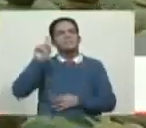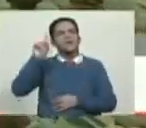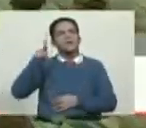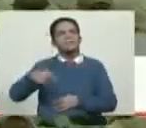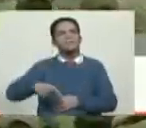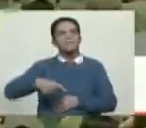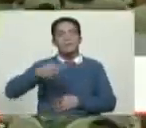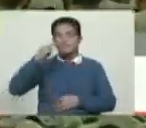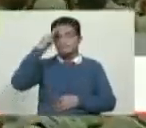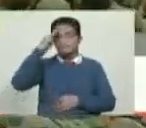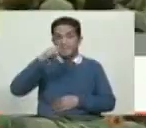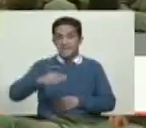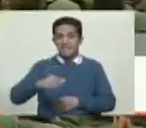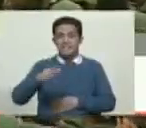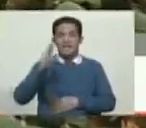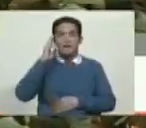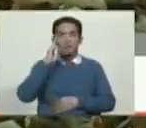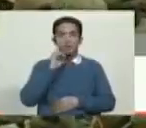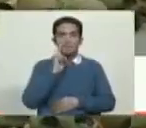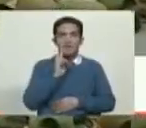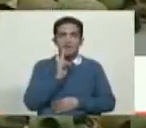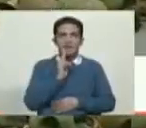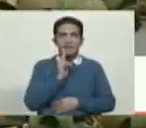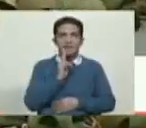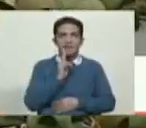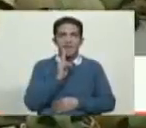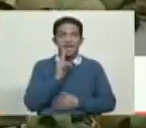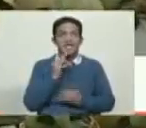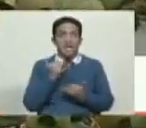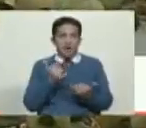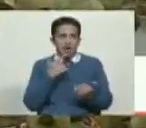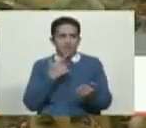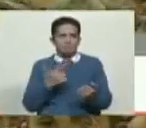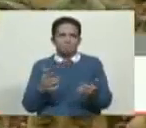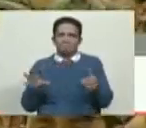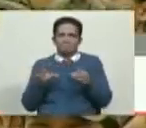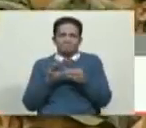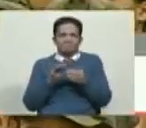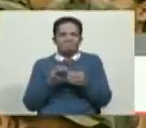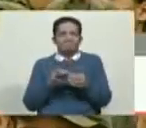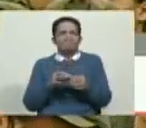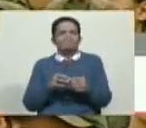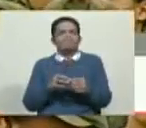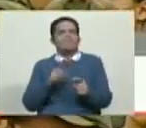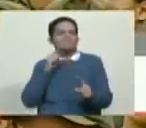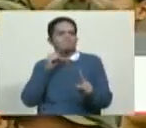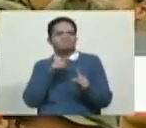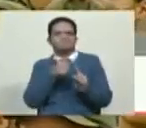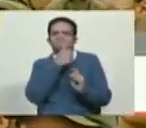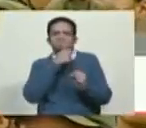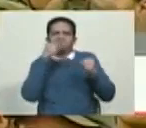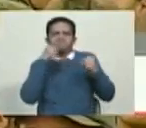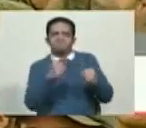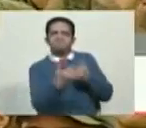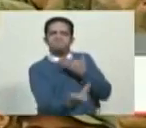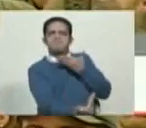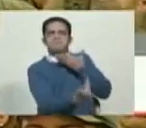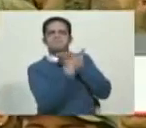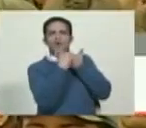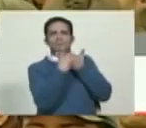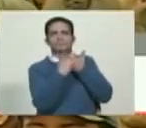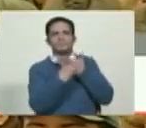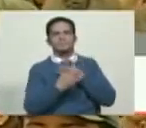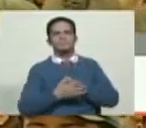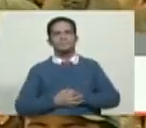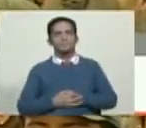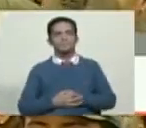que es la mayor fortaleza que tenemos para vencer y resistir ante cualquier agresión que tengamos.